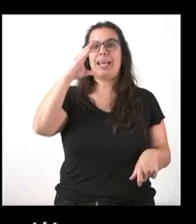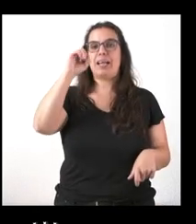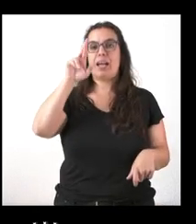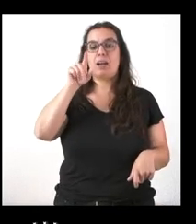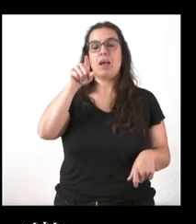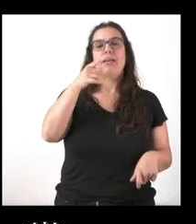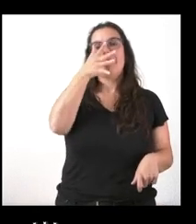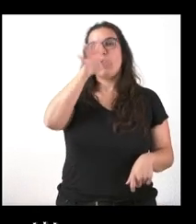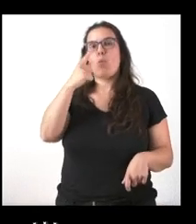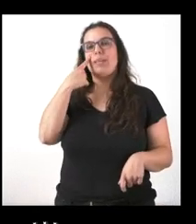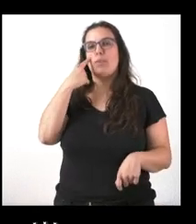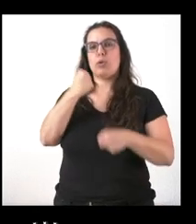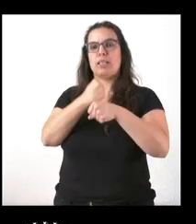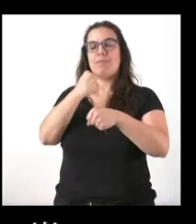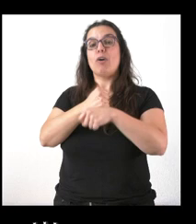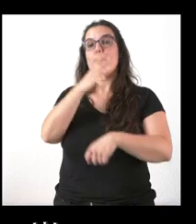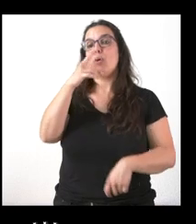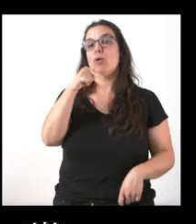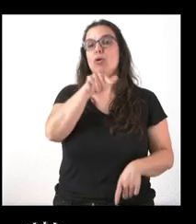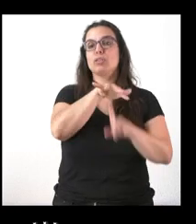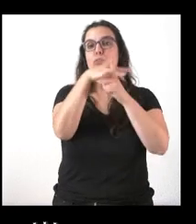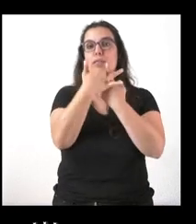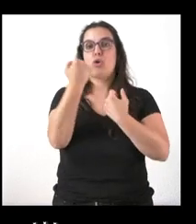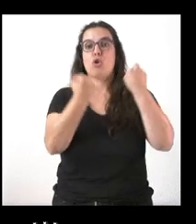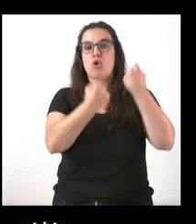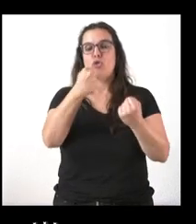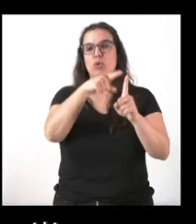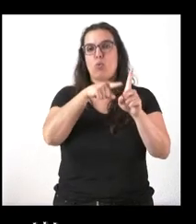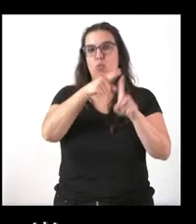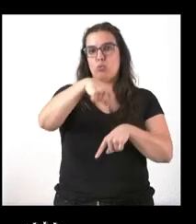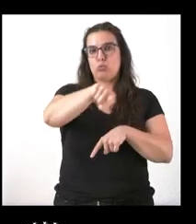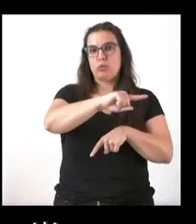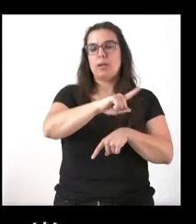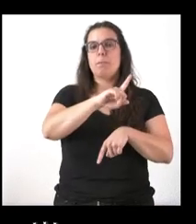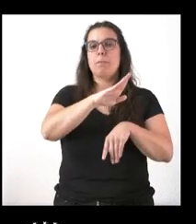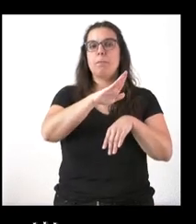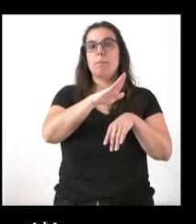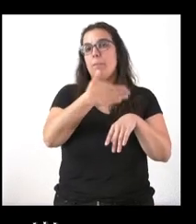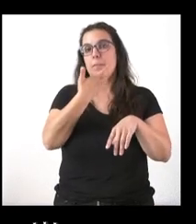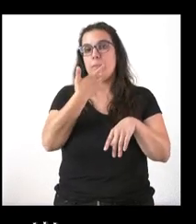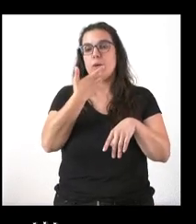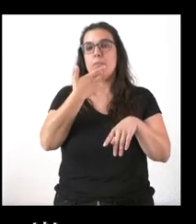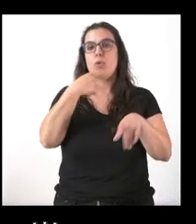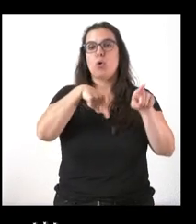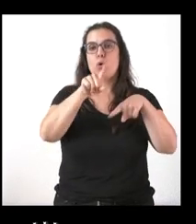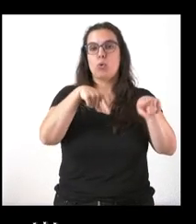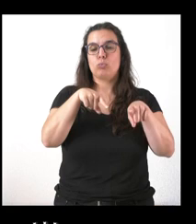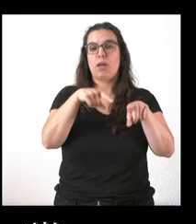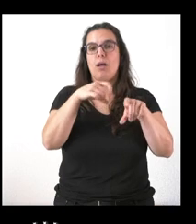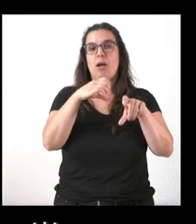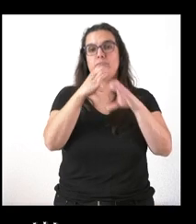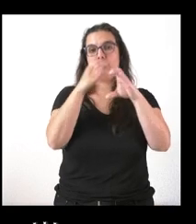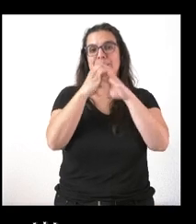denuncia la inspección de trabajo por la situación de los vehículos que se utilizan para entre otras cosas las rutas de transporte escolar